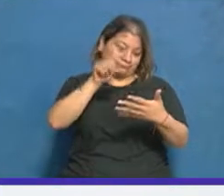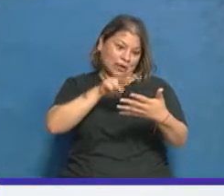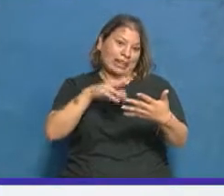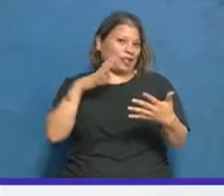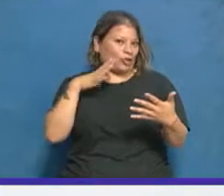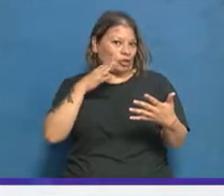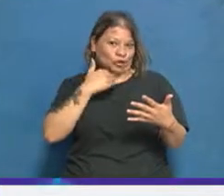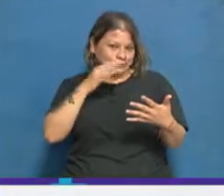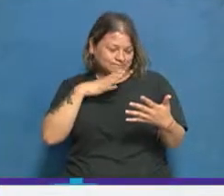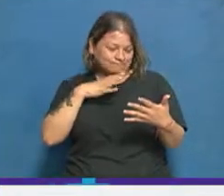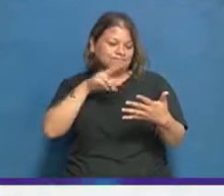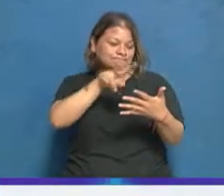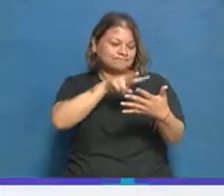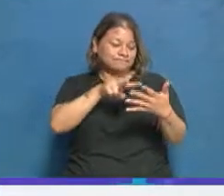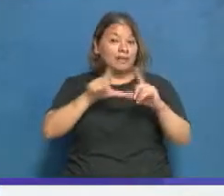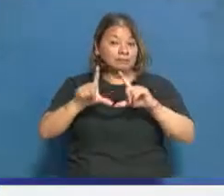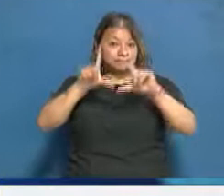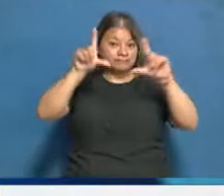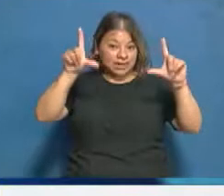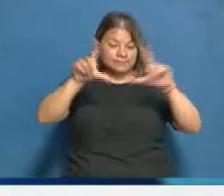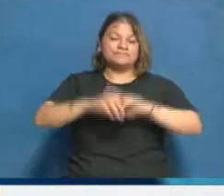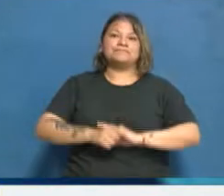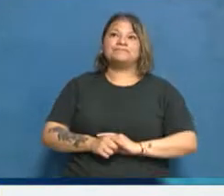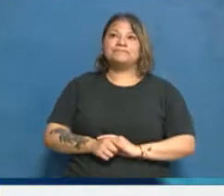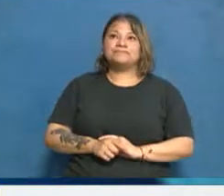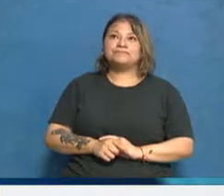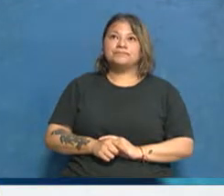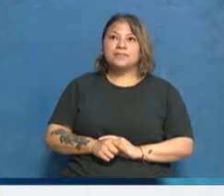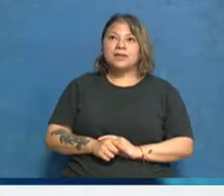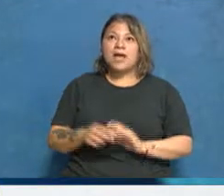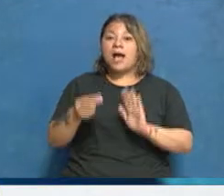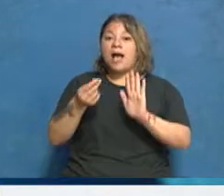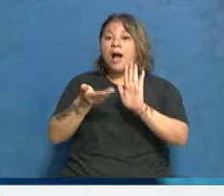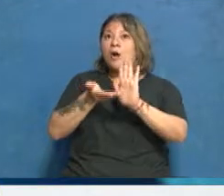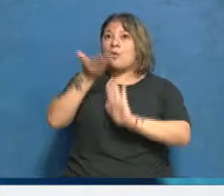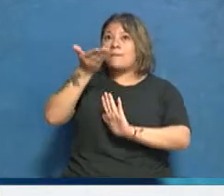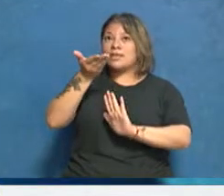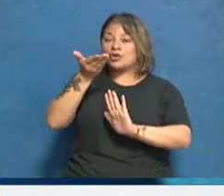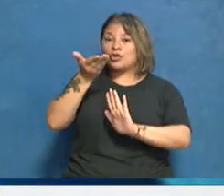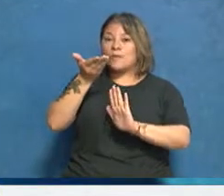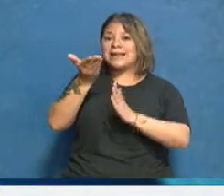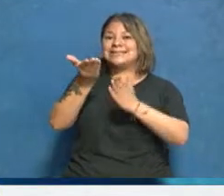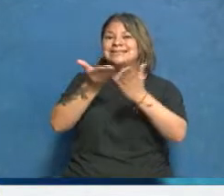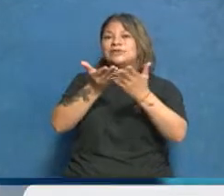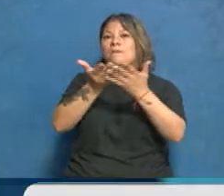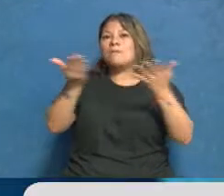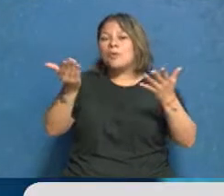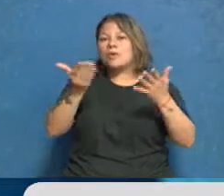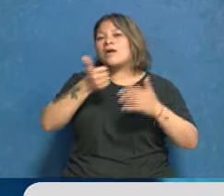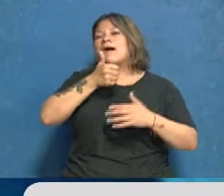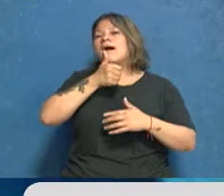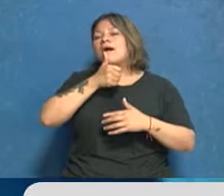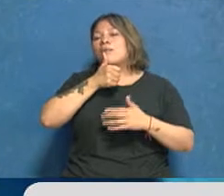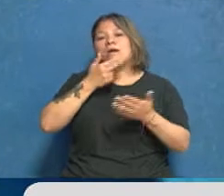vamos a presentar en la siguiente placa. Hablamos acerca del aumento que se espera para el servicio público, para la tarifa del